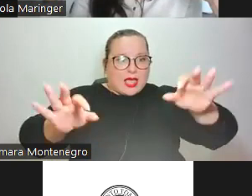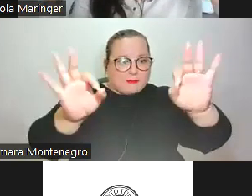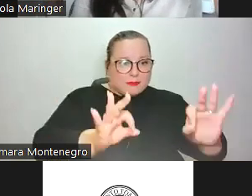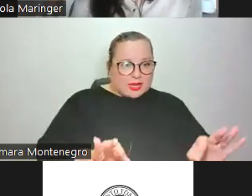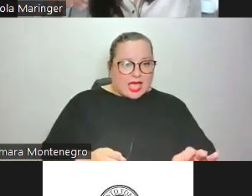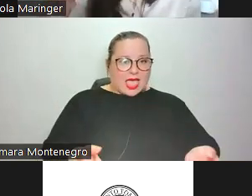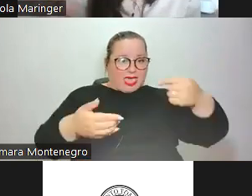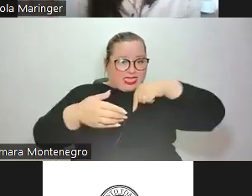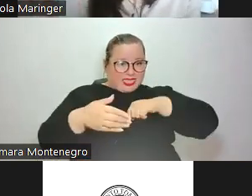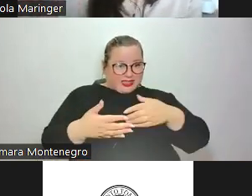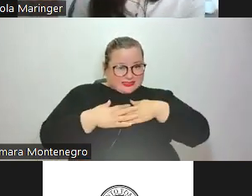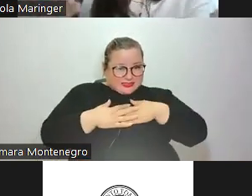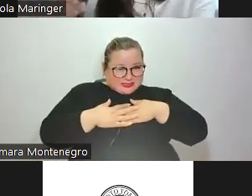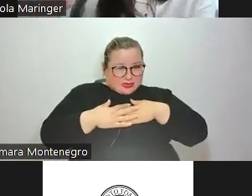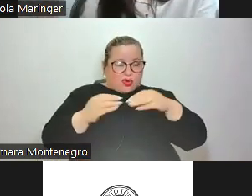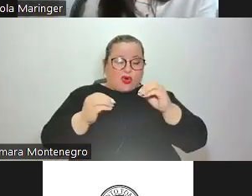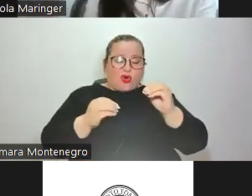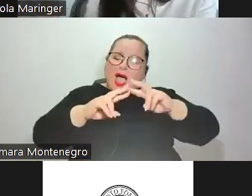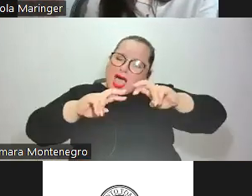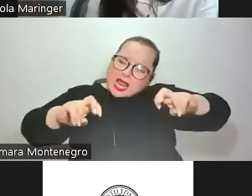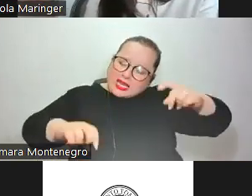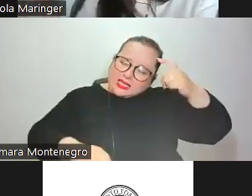analítico y también